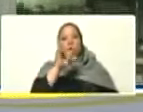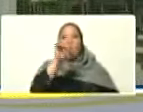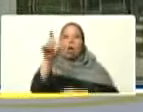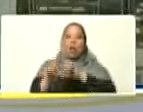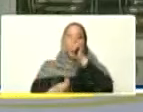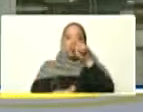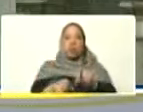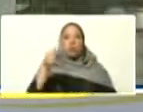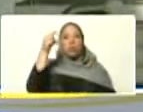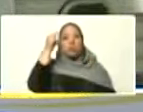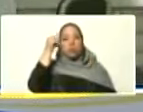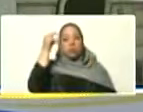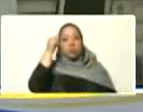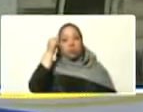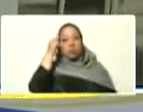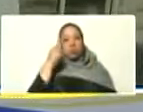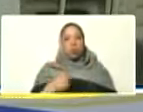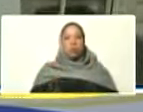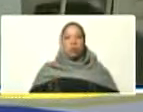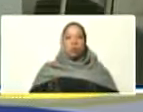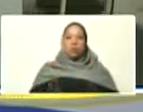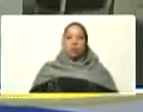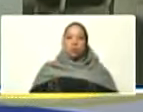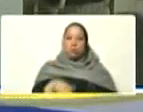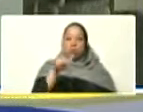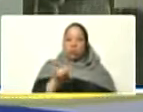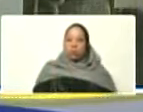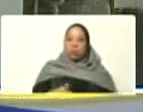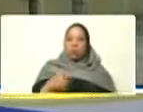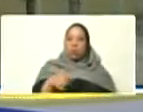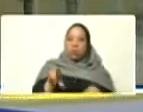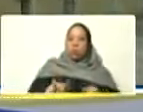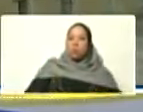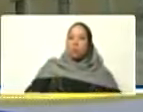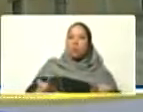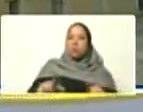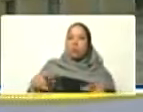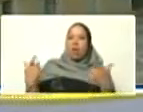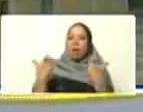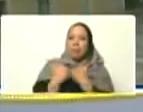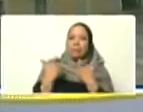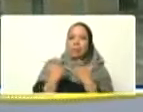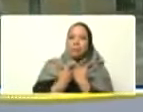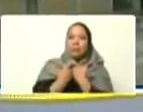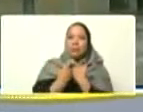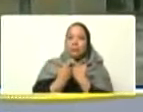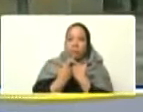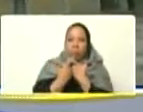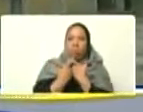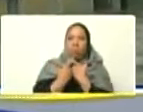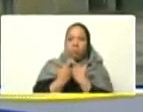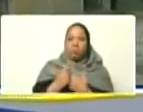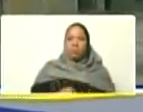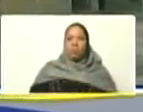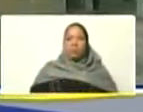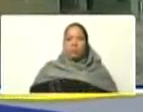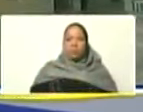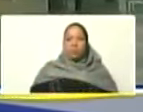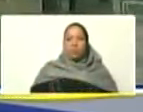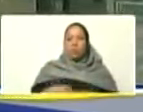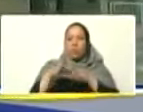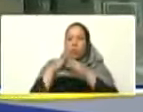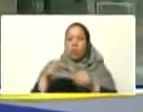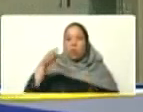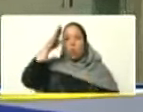del día. ¿Qué es la logística sobre el terreno cuando uno está en una guerra? ¿Ah? Aquí está otro